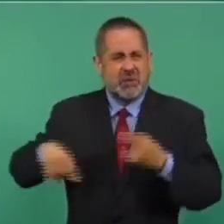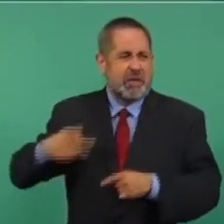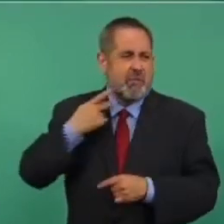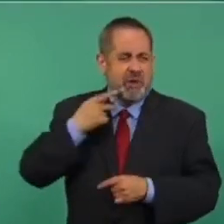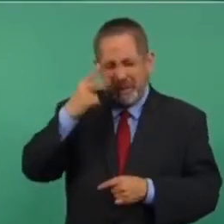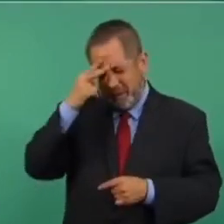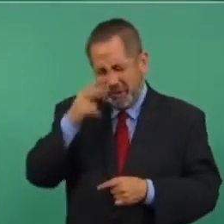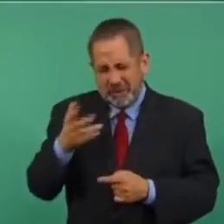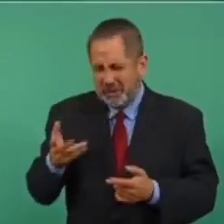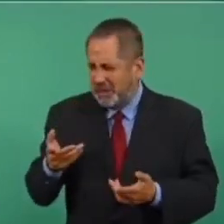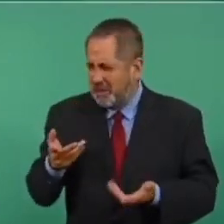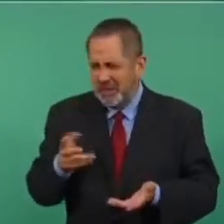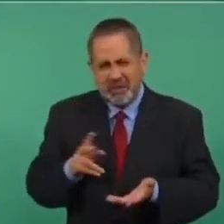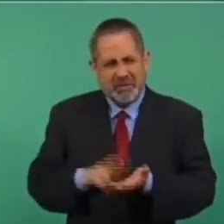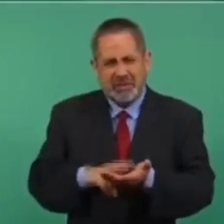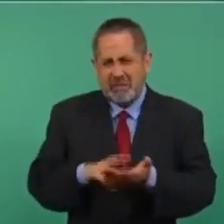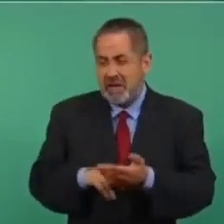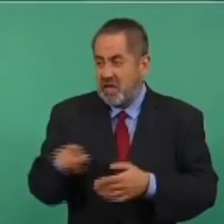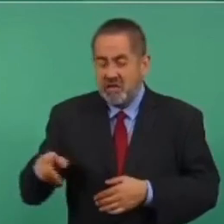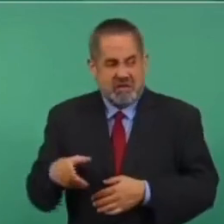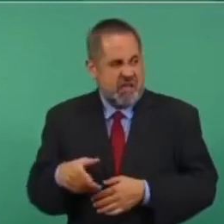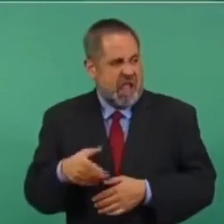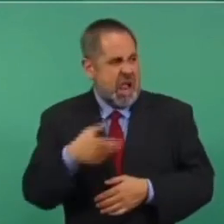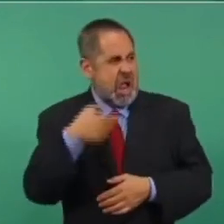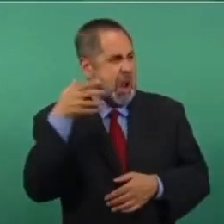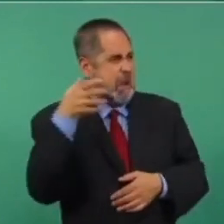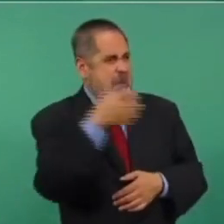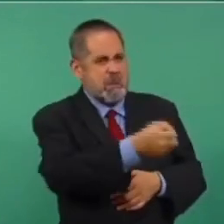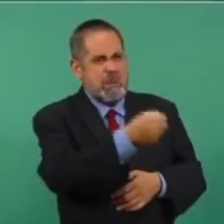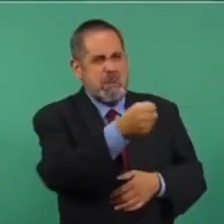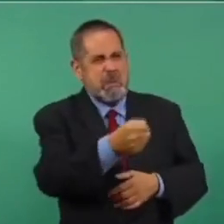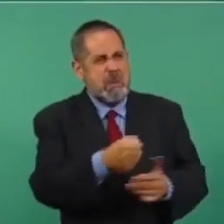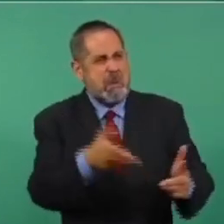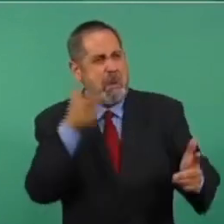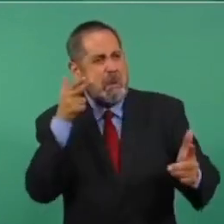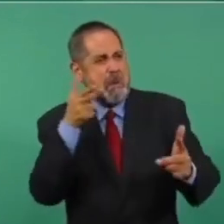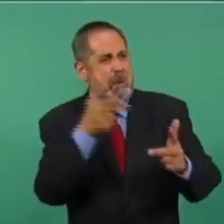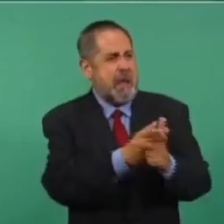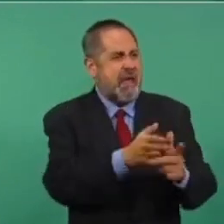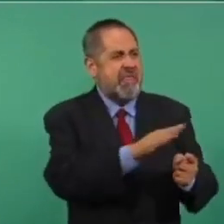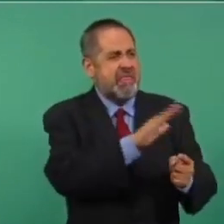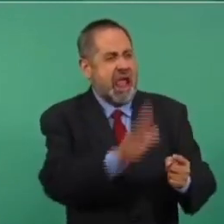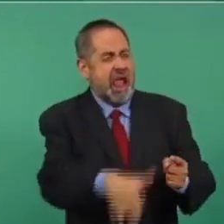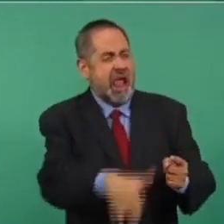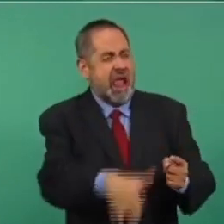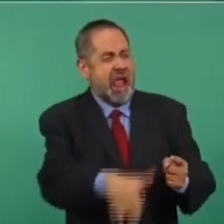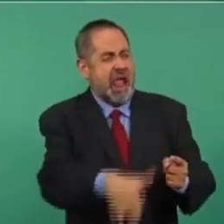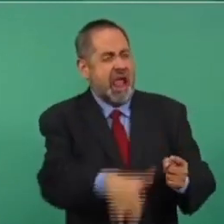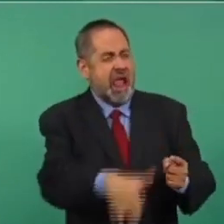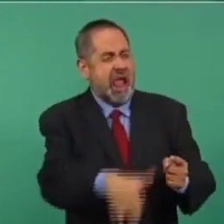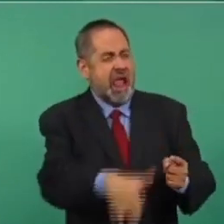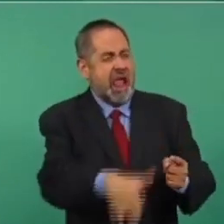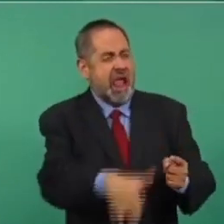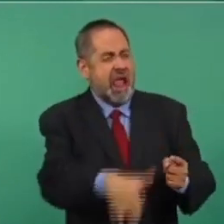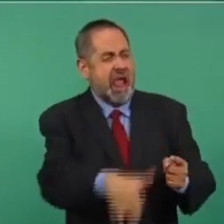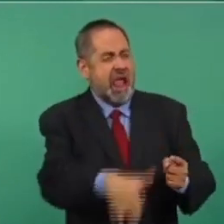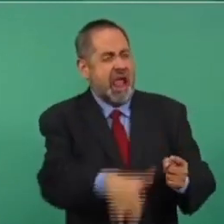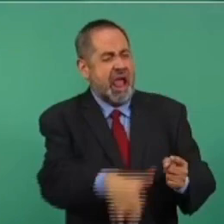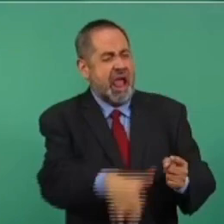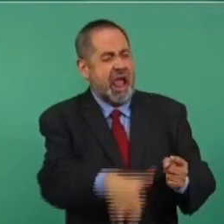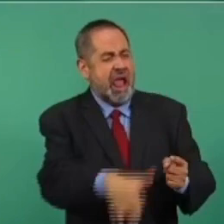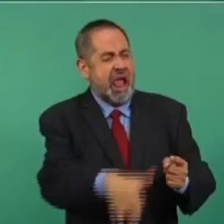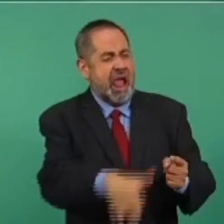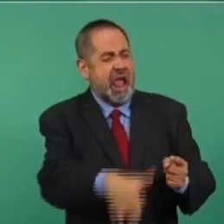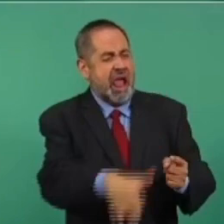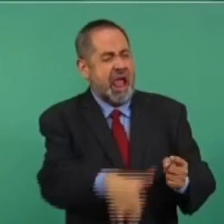de México, el asesinato del presidente Madero y del vicepresidente Pino Suárez. Y el general